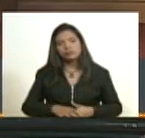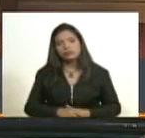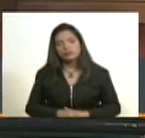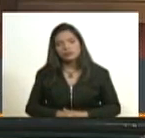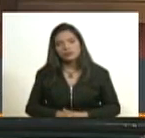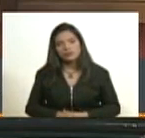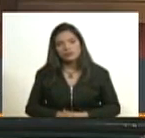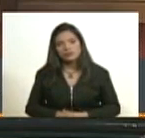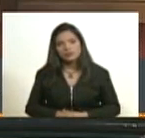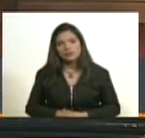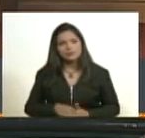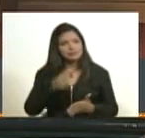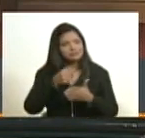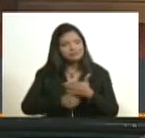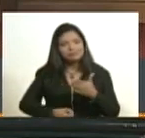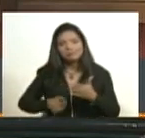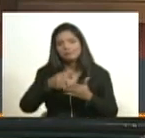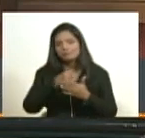Se ha empeñado,